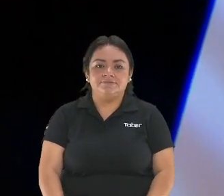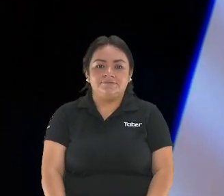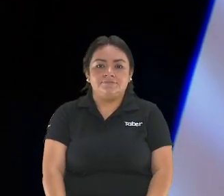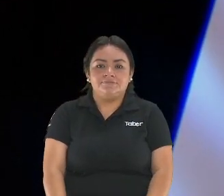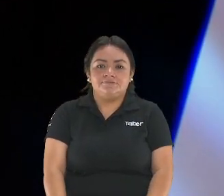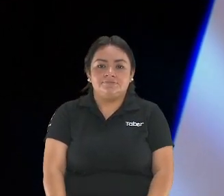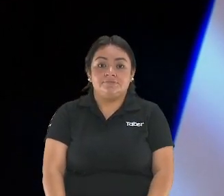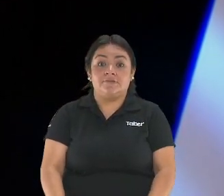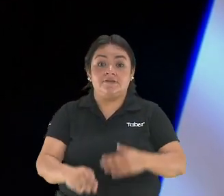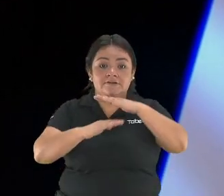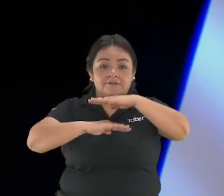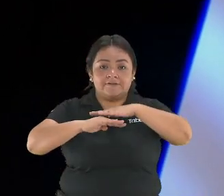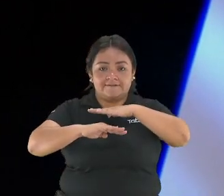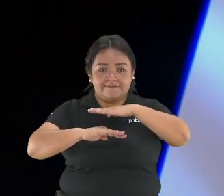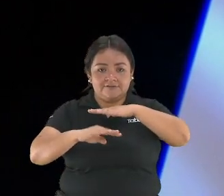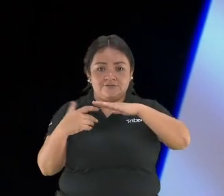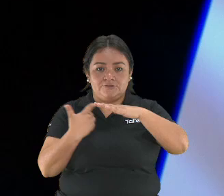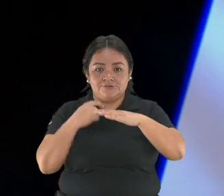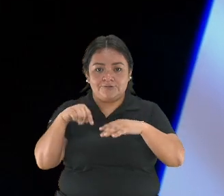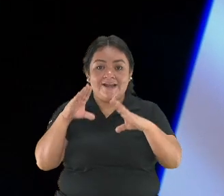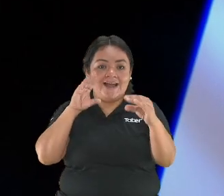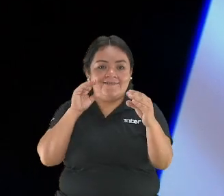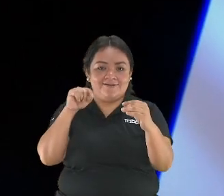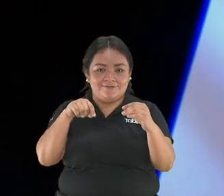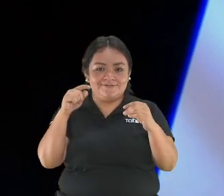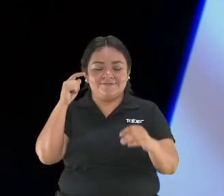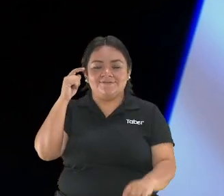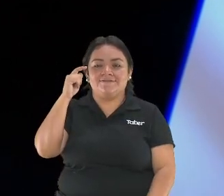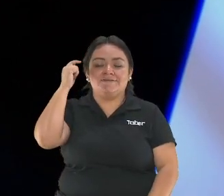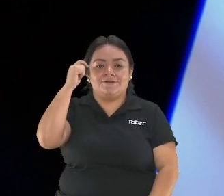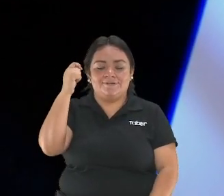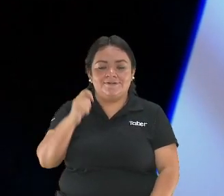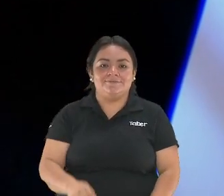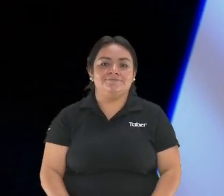y esas bases en lo que estamos platicando de la teología